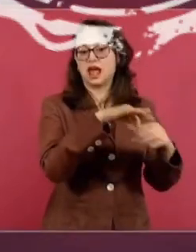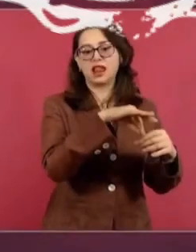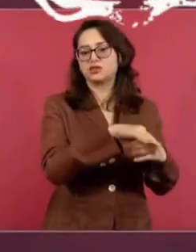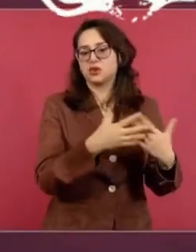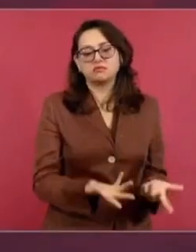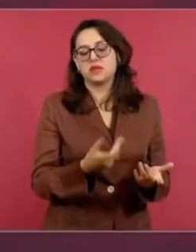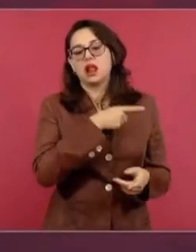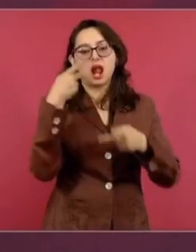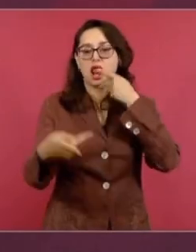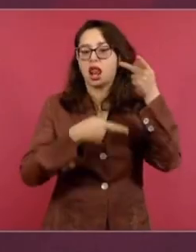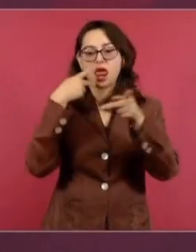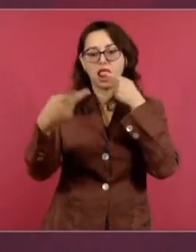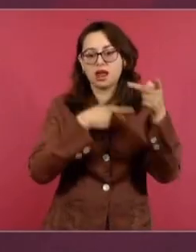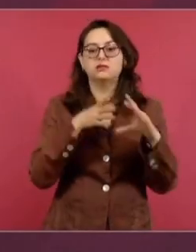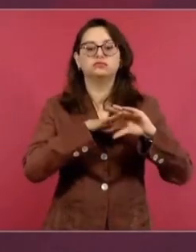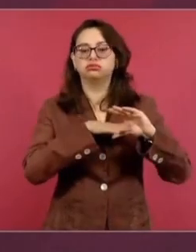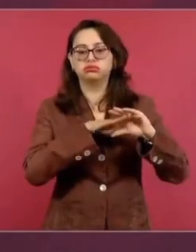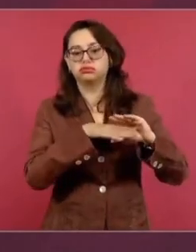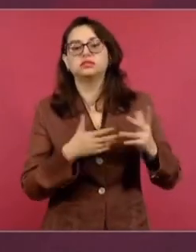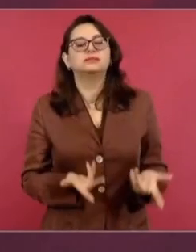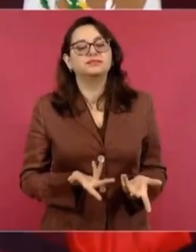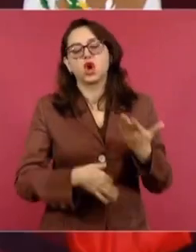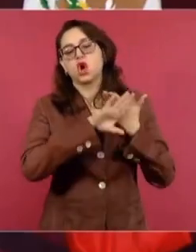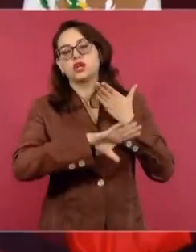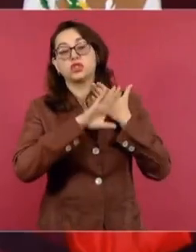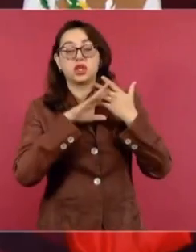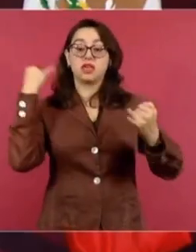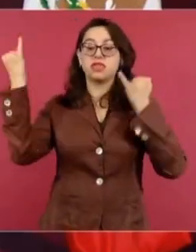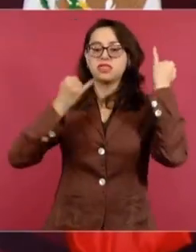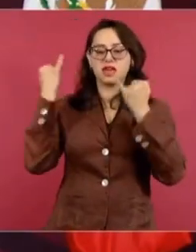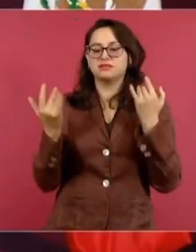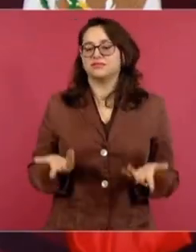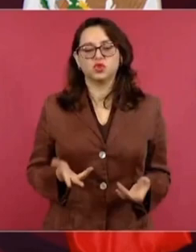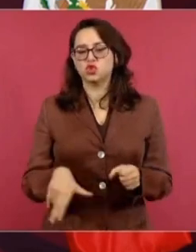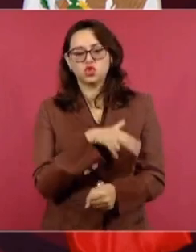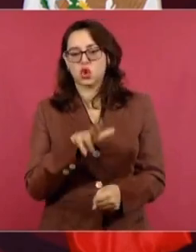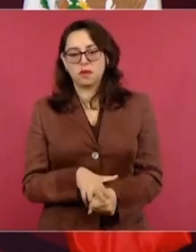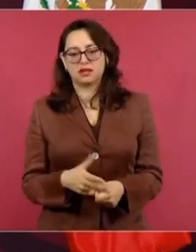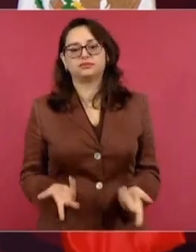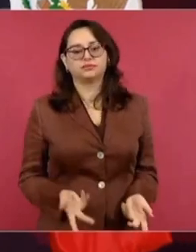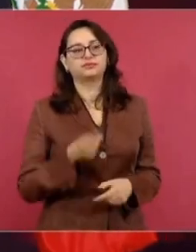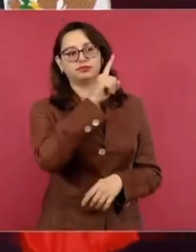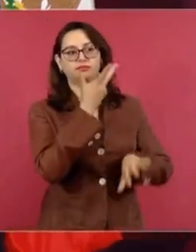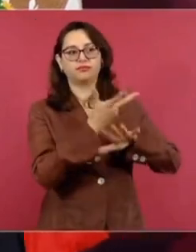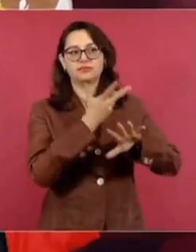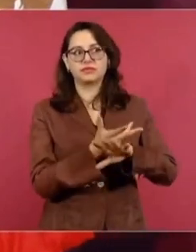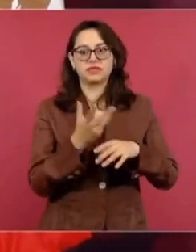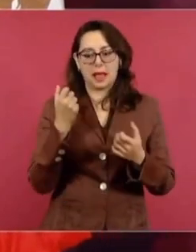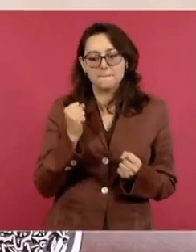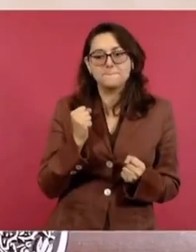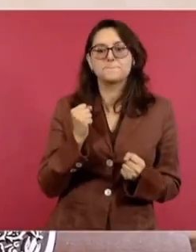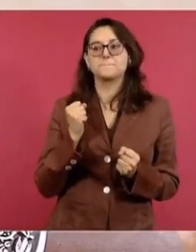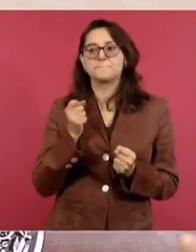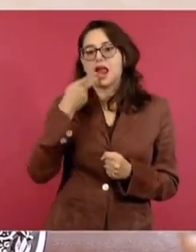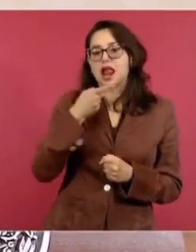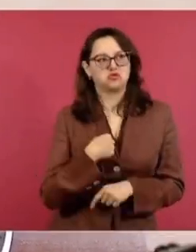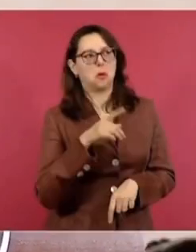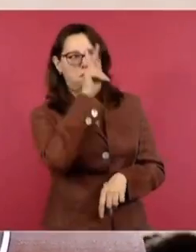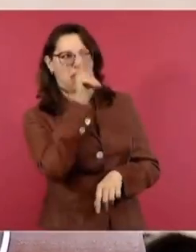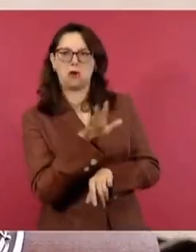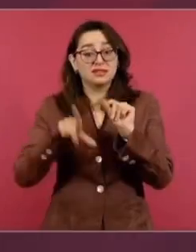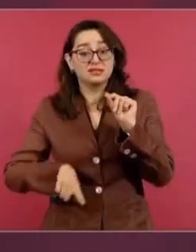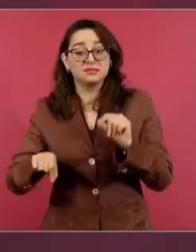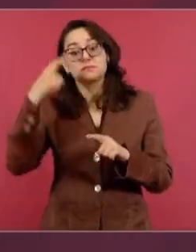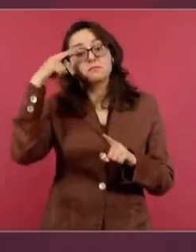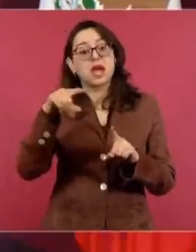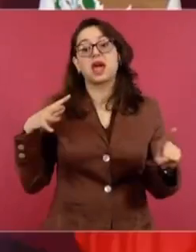Entonces, como vienen las elecciones en Estados Unidos, pues hay como una especie de competencia a ver quién dice más barbaridades,